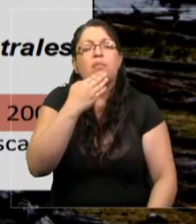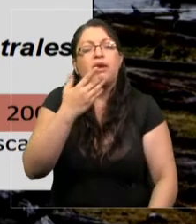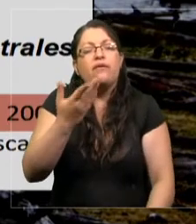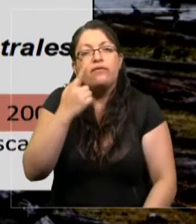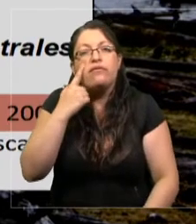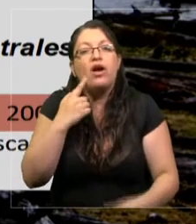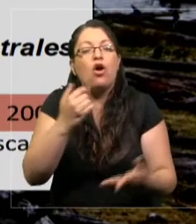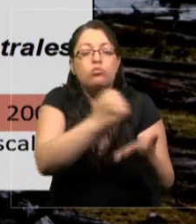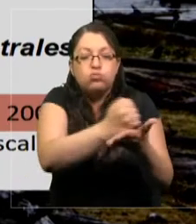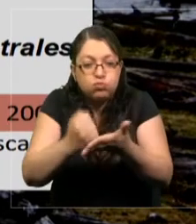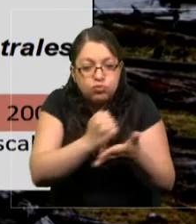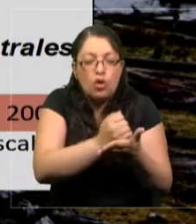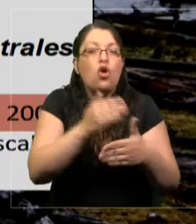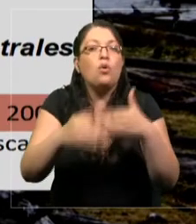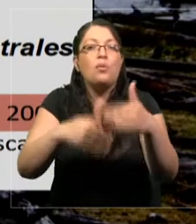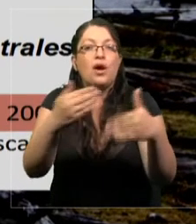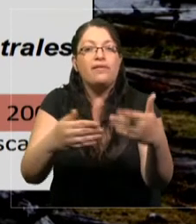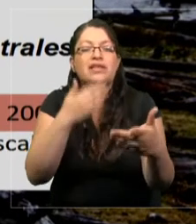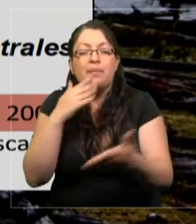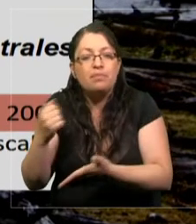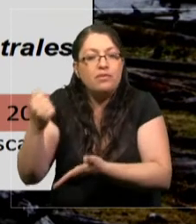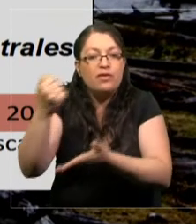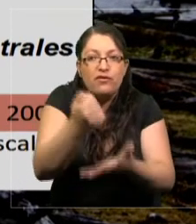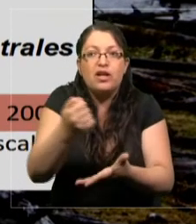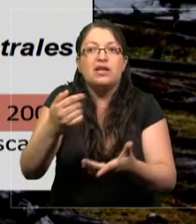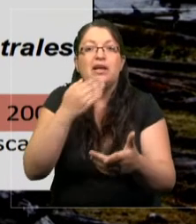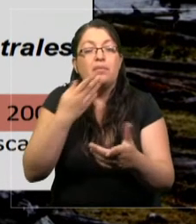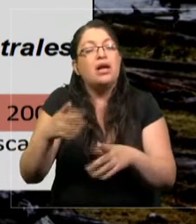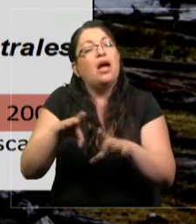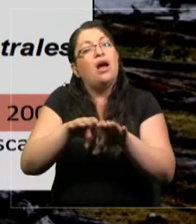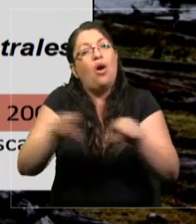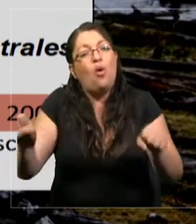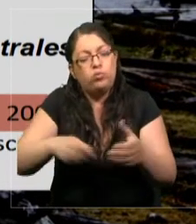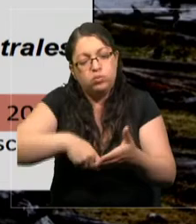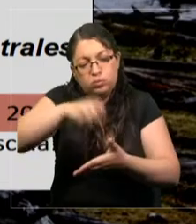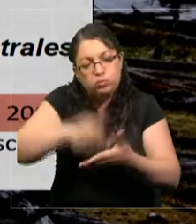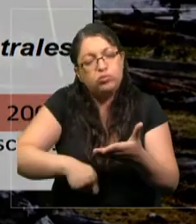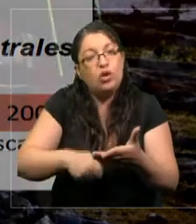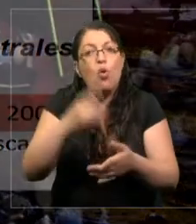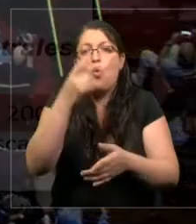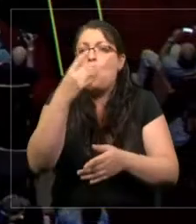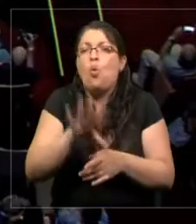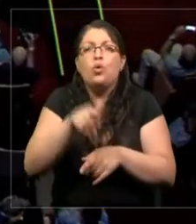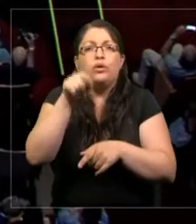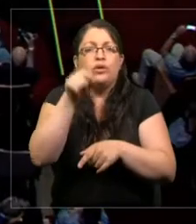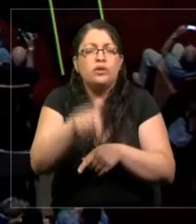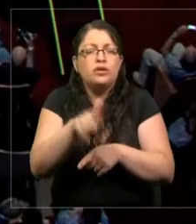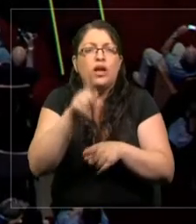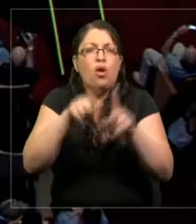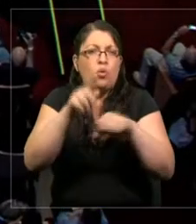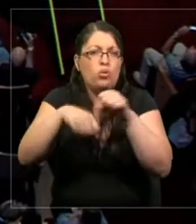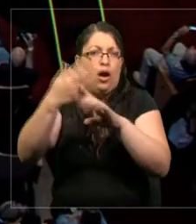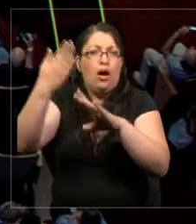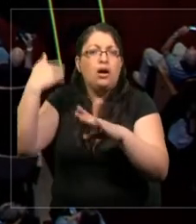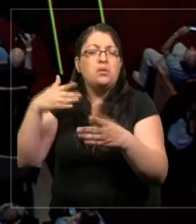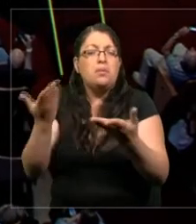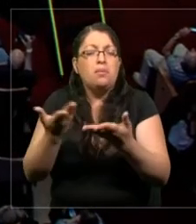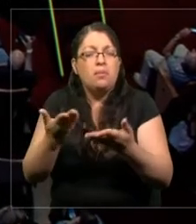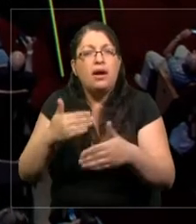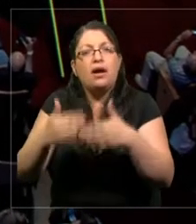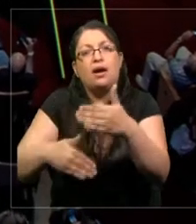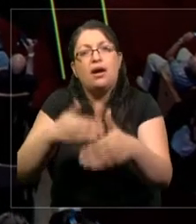administrativas legales financieras firmamos un acuerdo único en su tipo hace un montón de años para avanzar